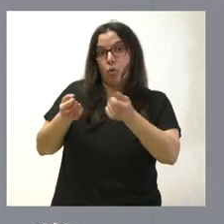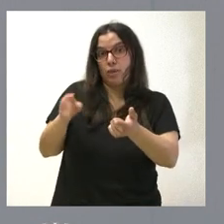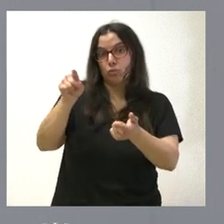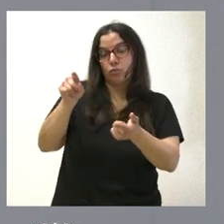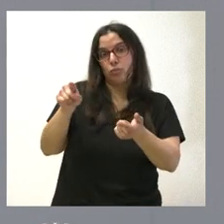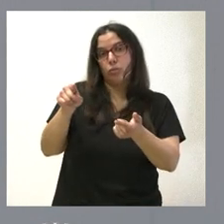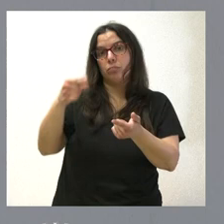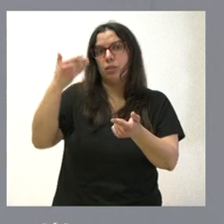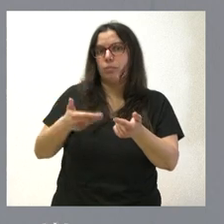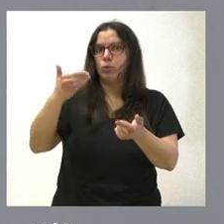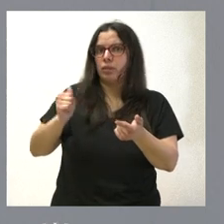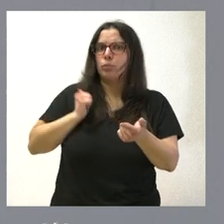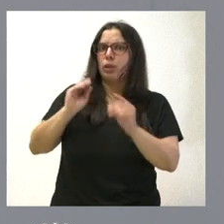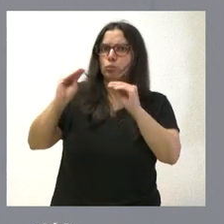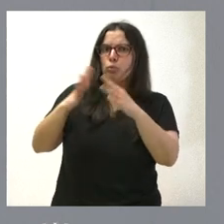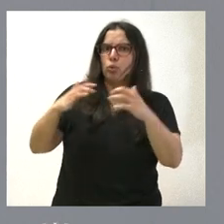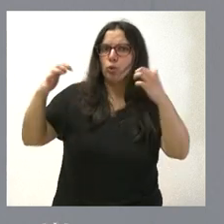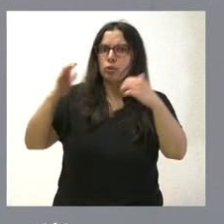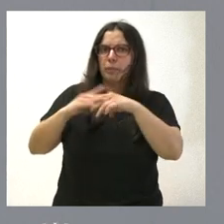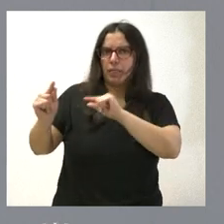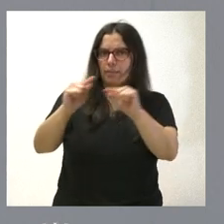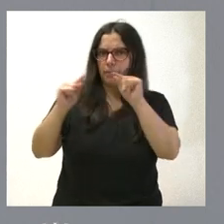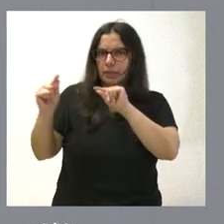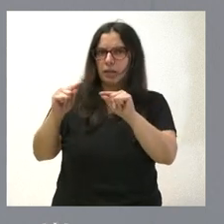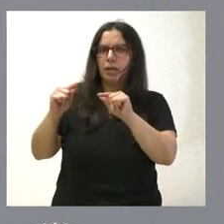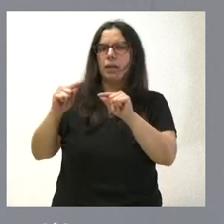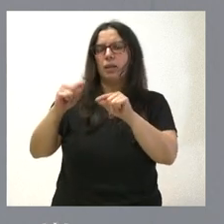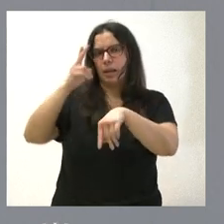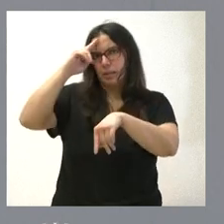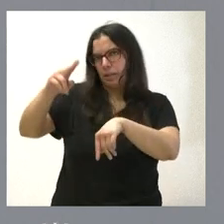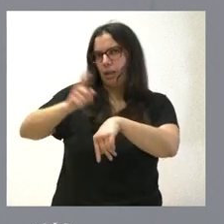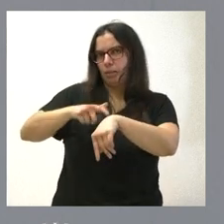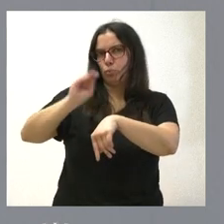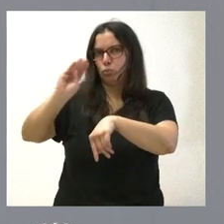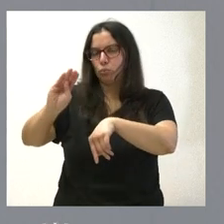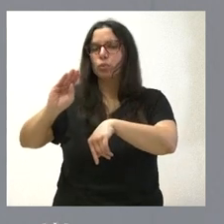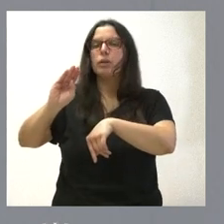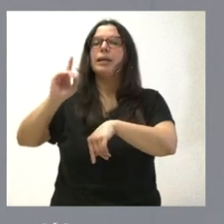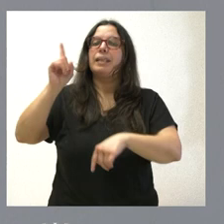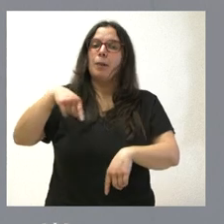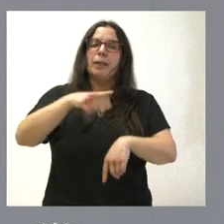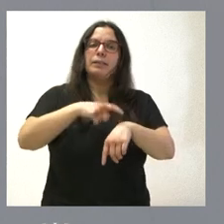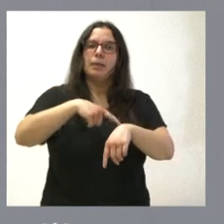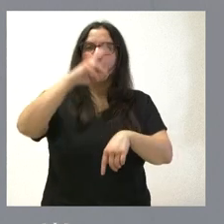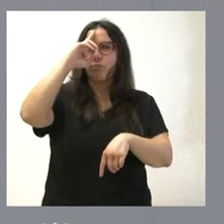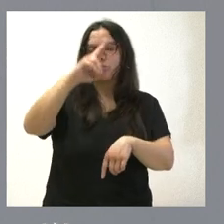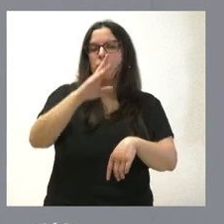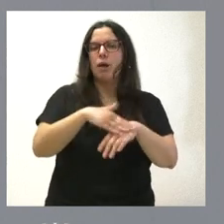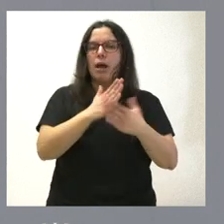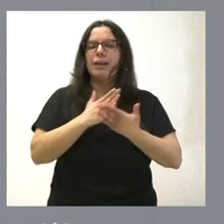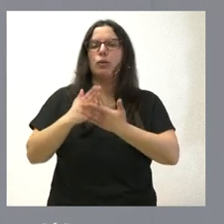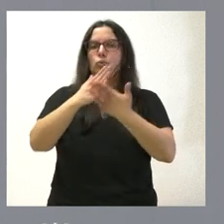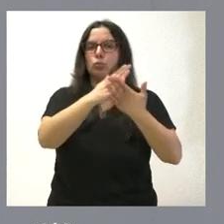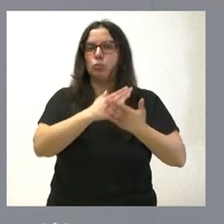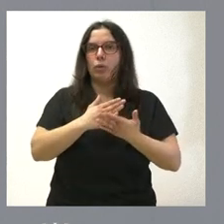que sea la oportunidad también de las Cortes de Castilla y león del parlamento por respetar estos tiempos y también vamos a dar tiempo para estudiar cuando